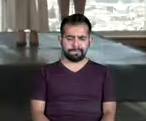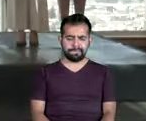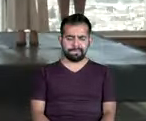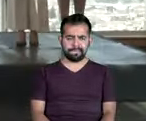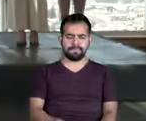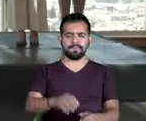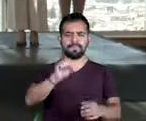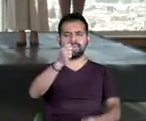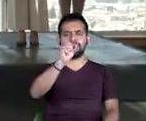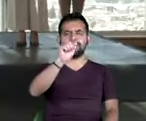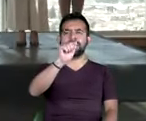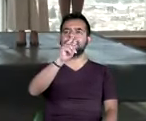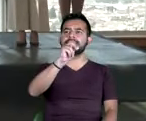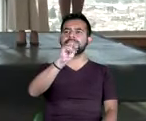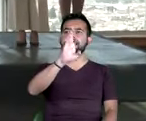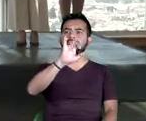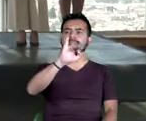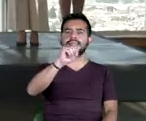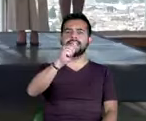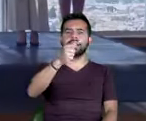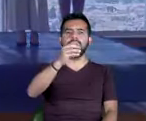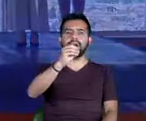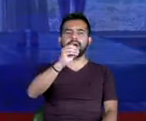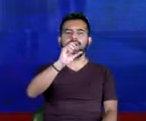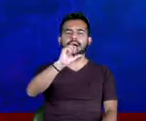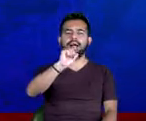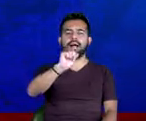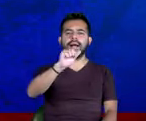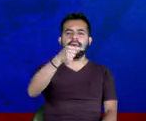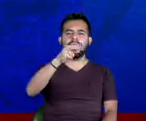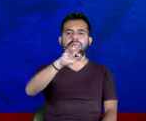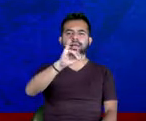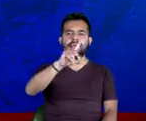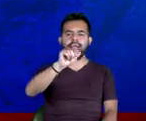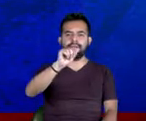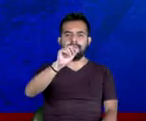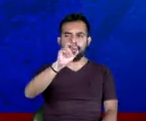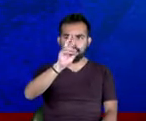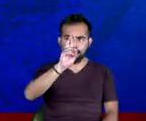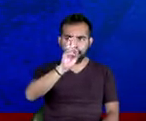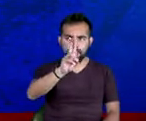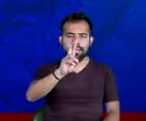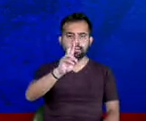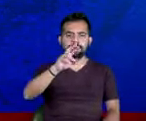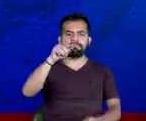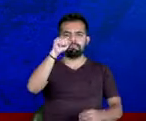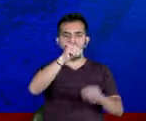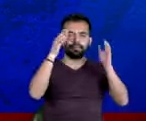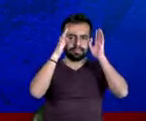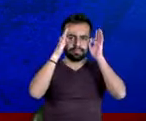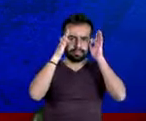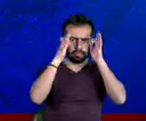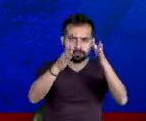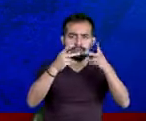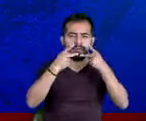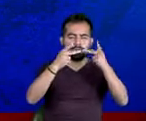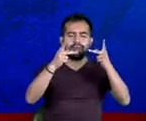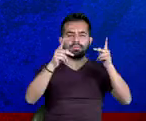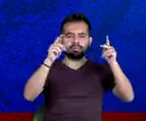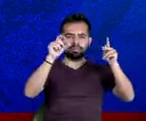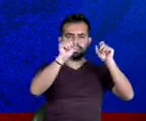Santiago Aguilar estará con nosotros en la Secretaría de Comunicación. Él es doctor en literatura hispanoamericana, es máster